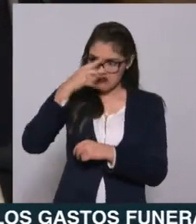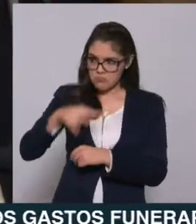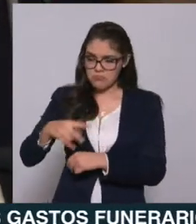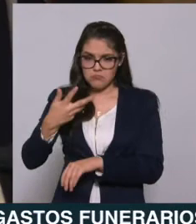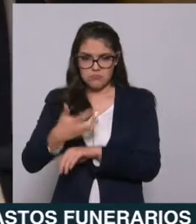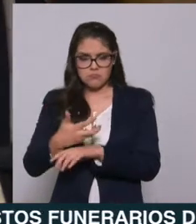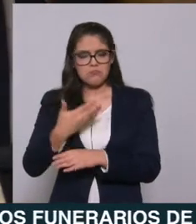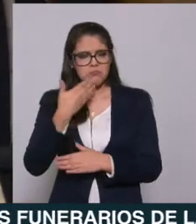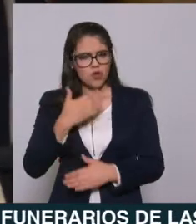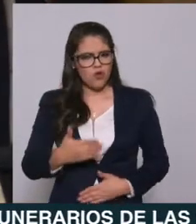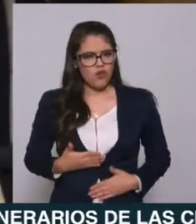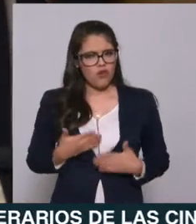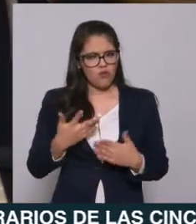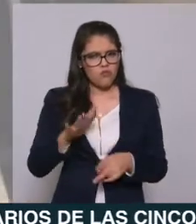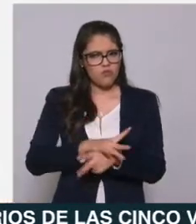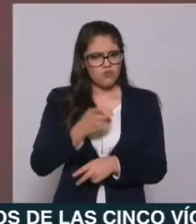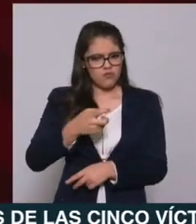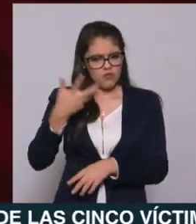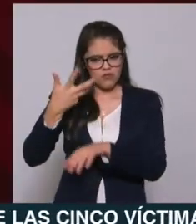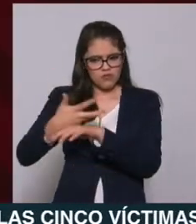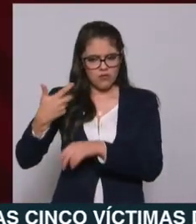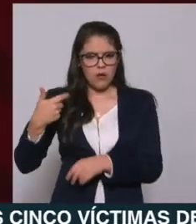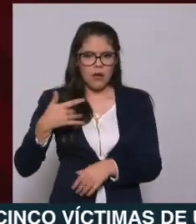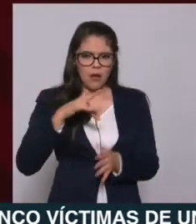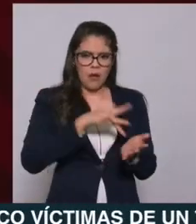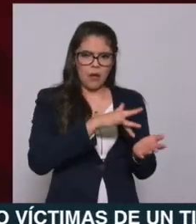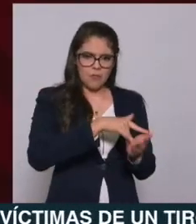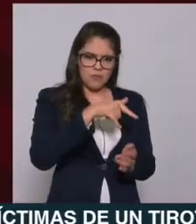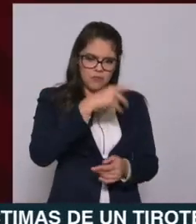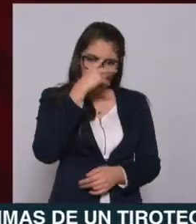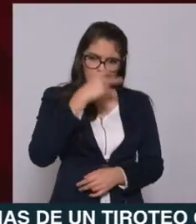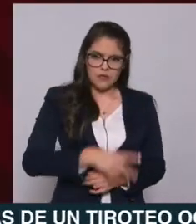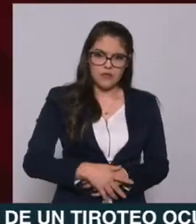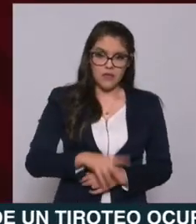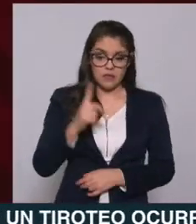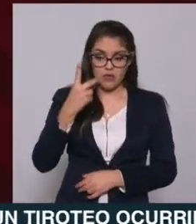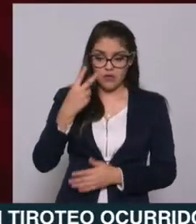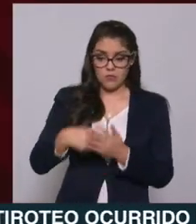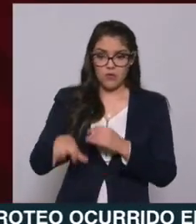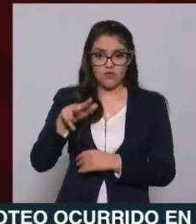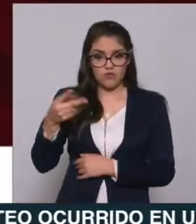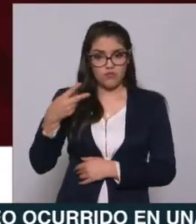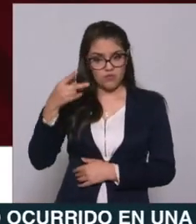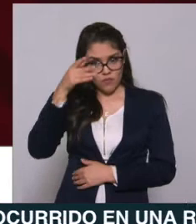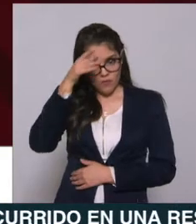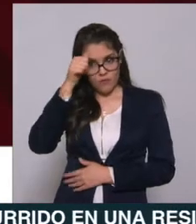Unidos apoyará al país económicamente. En diciembre de 2018 firmamos un acuerdo.